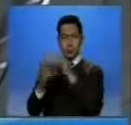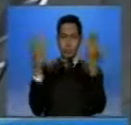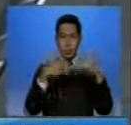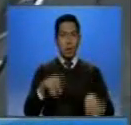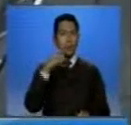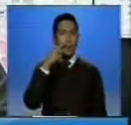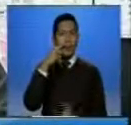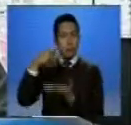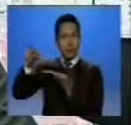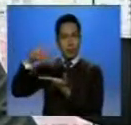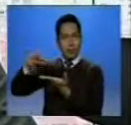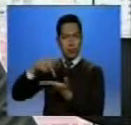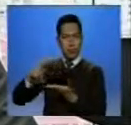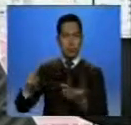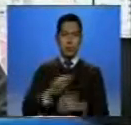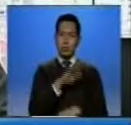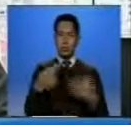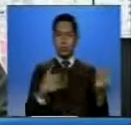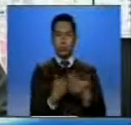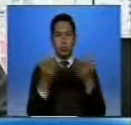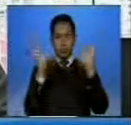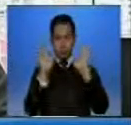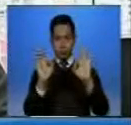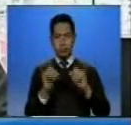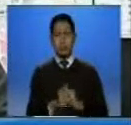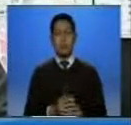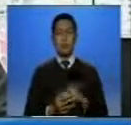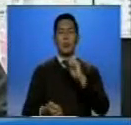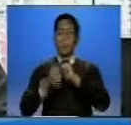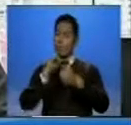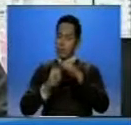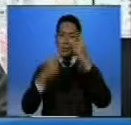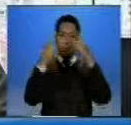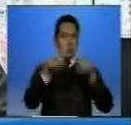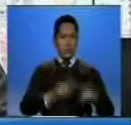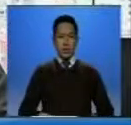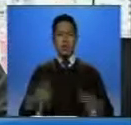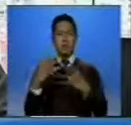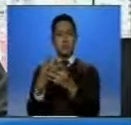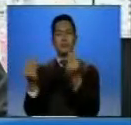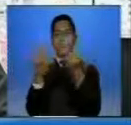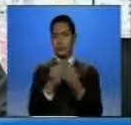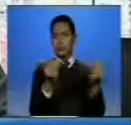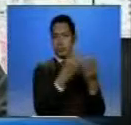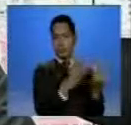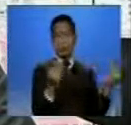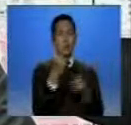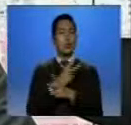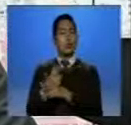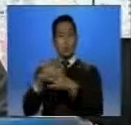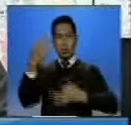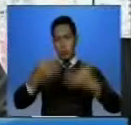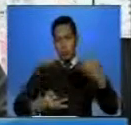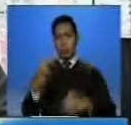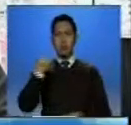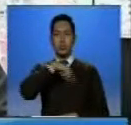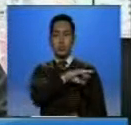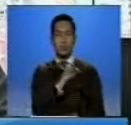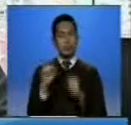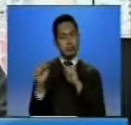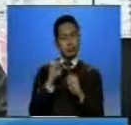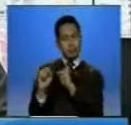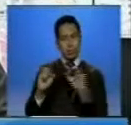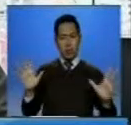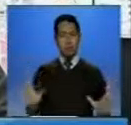alimenticia. En este aspecto hemos venido afinando algunos inconvenientes que hemos tenido y sobre todo lo que se está haciendo como Consejo de la Judicatura es impulsar el proceso